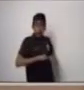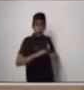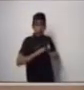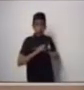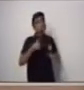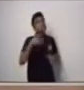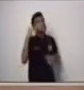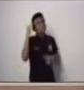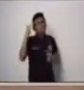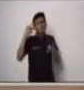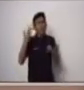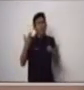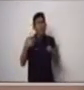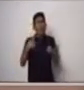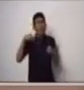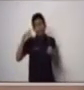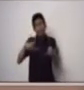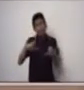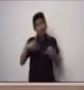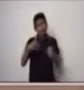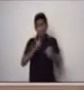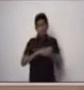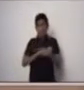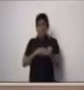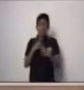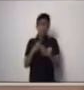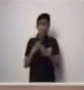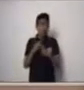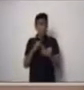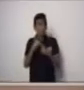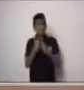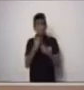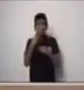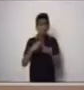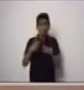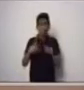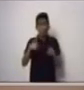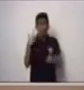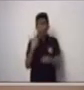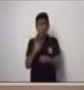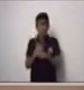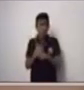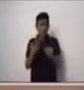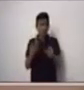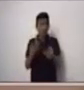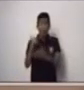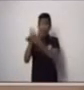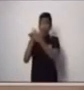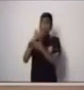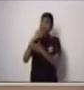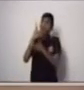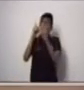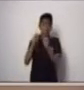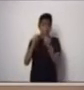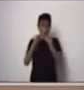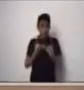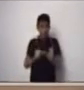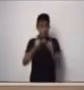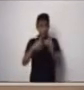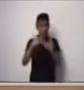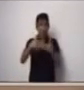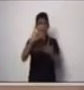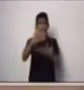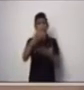sabemos de que esta es una etapa que nuestro país está pasando y que con la ayuda de Dios vamos a salir adelante